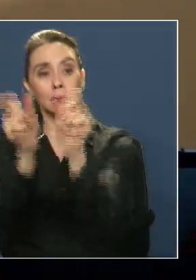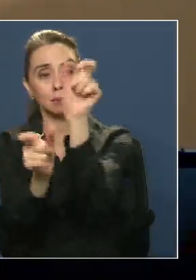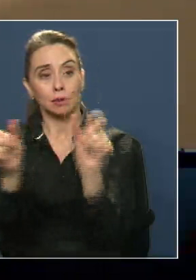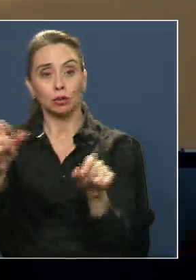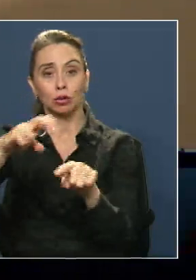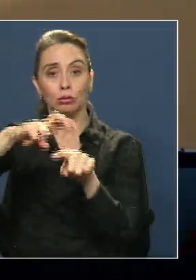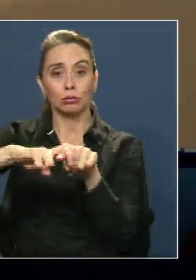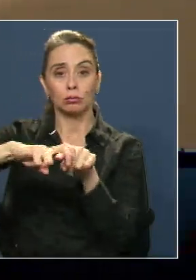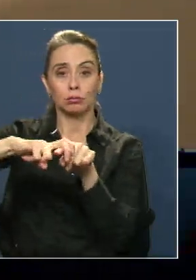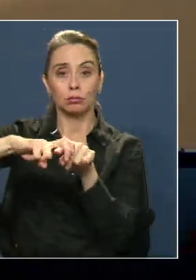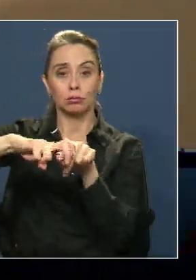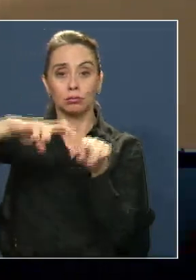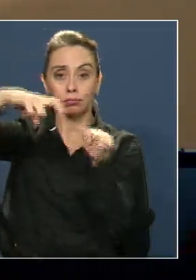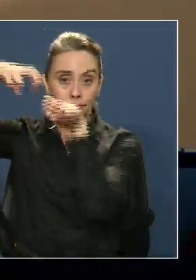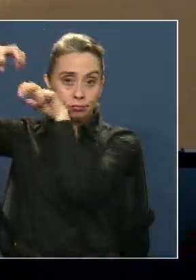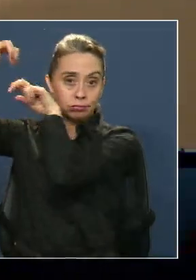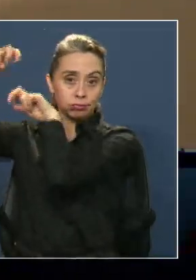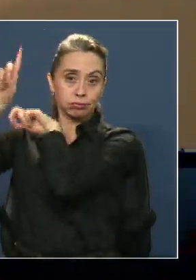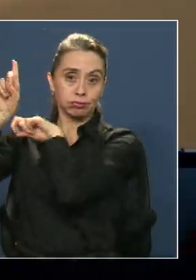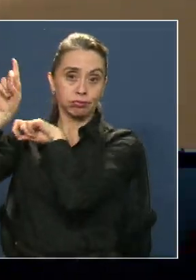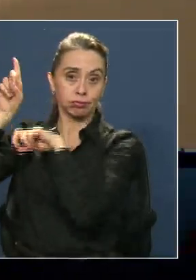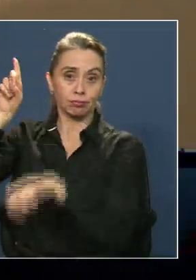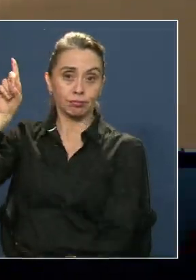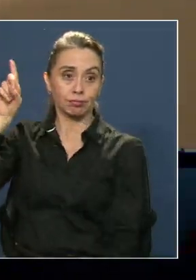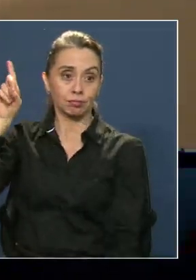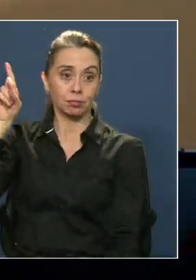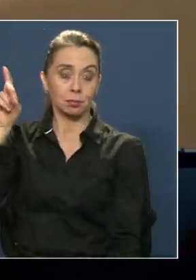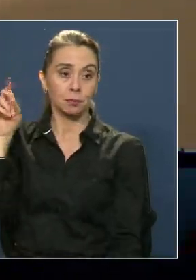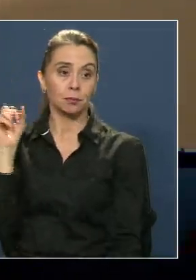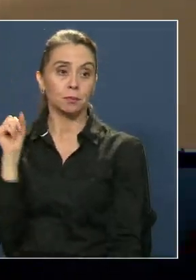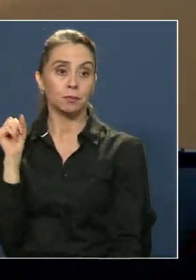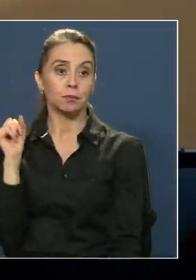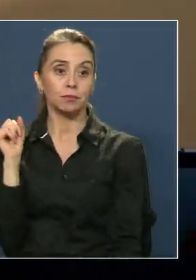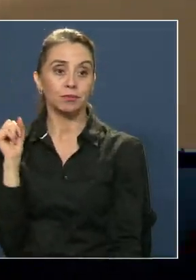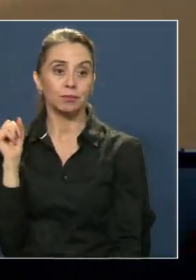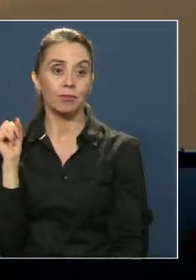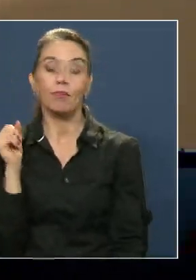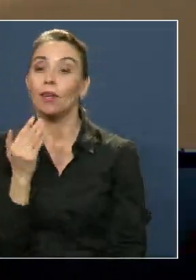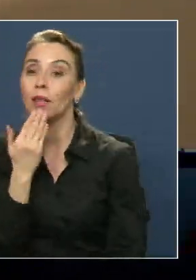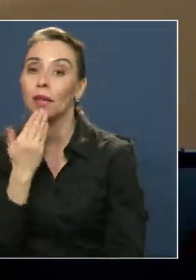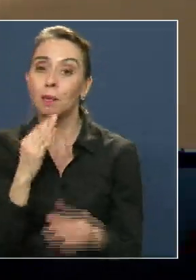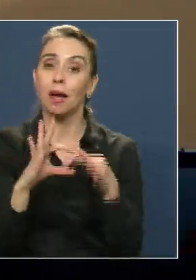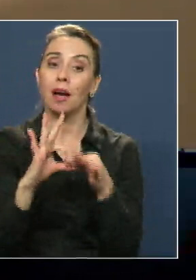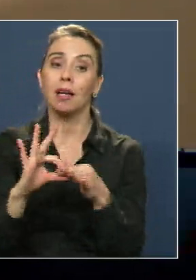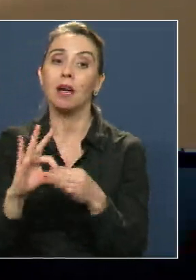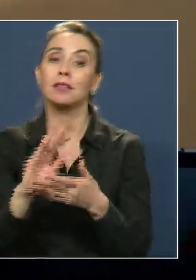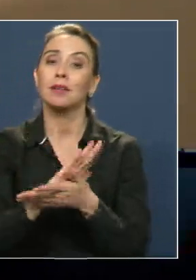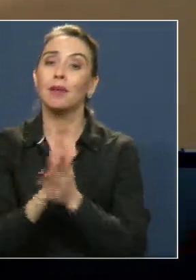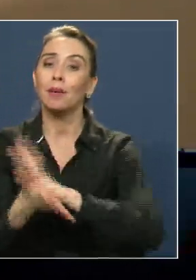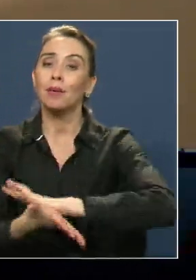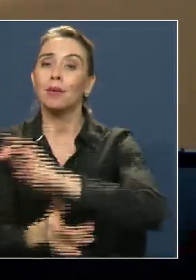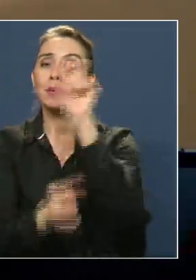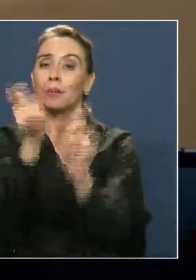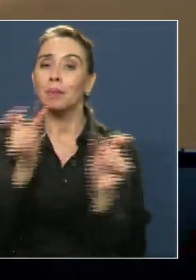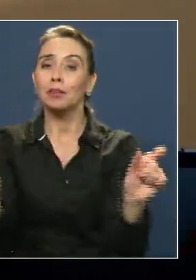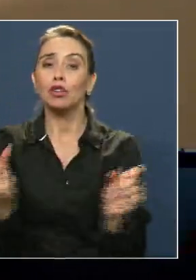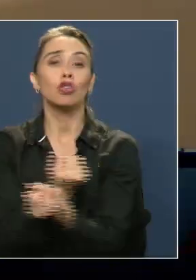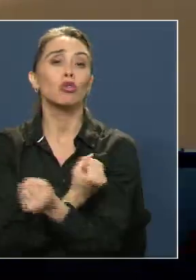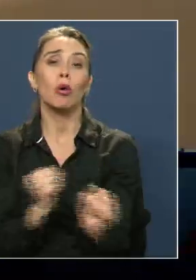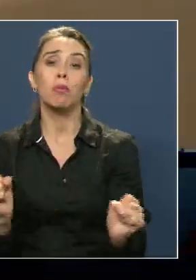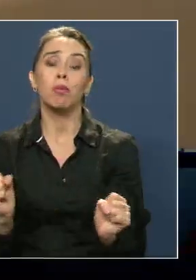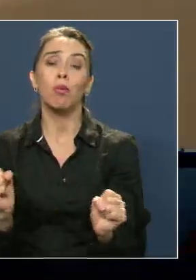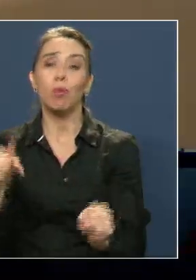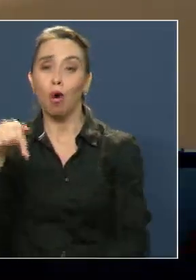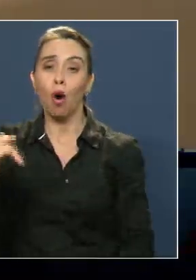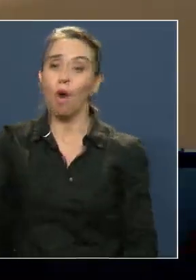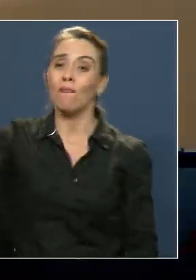están arriba en la gradería, también agradecer a todos los que no pudieron venir el día de